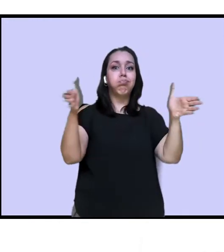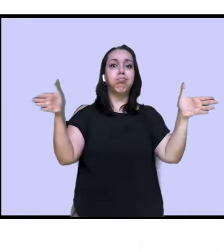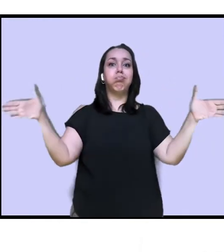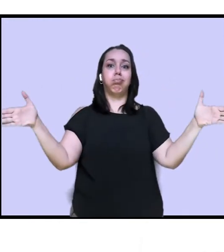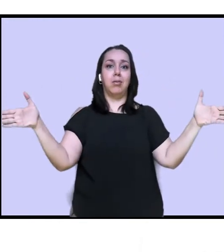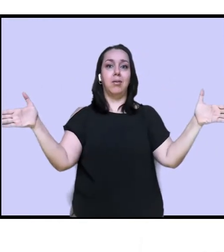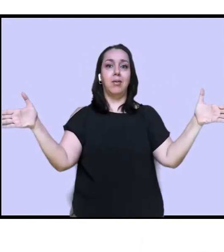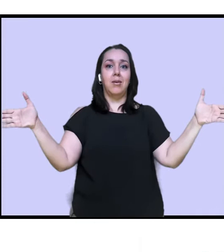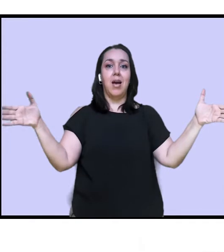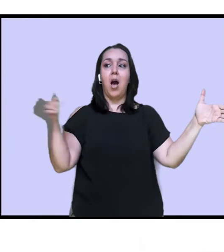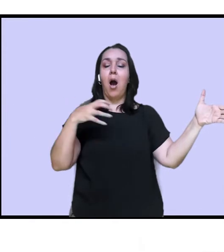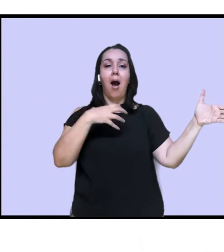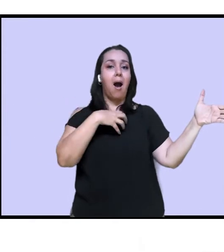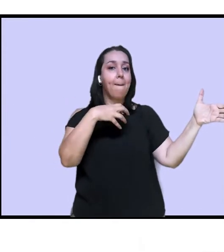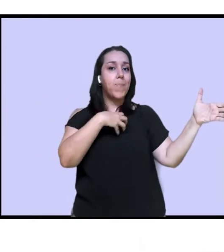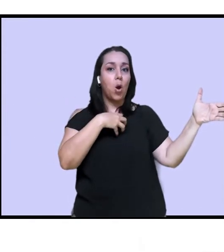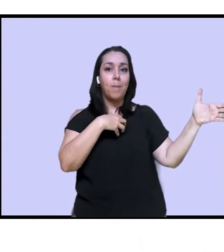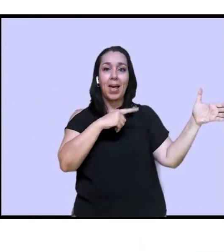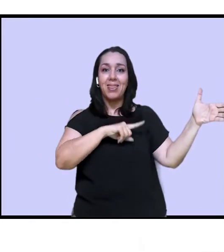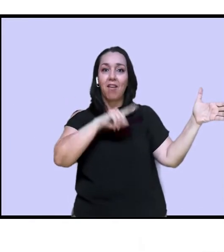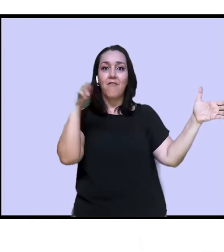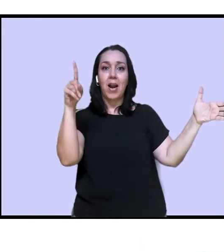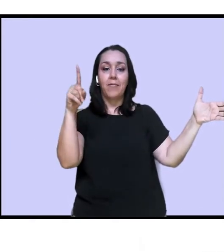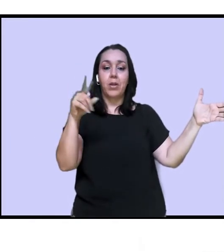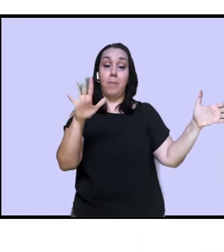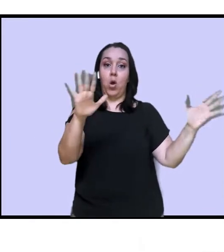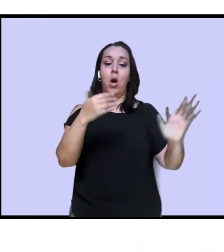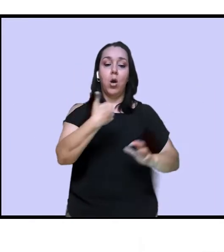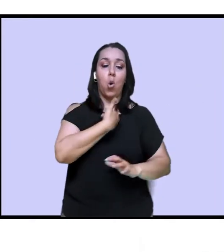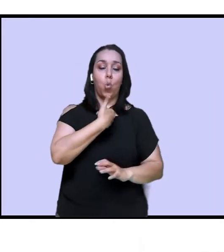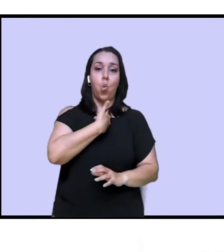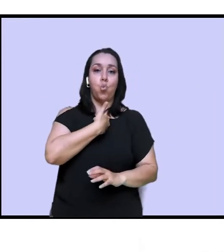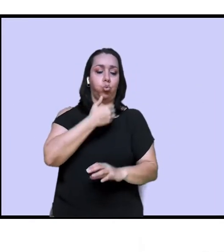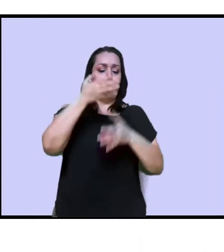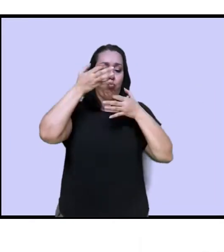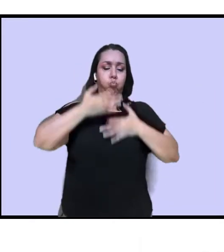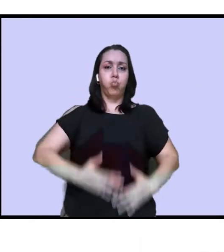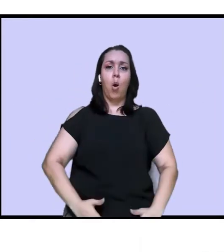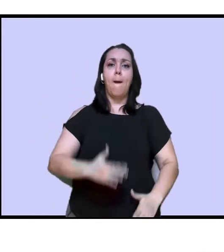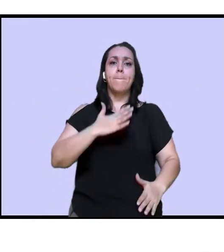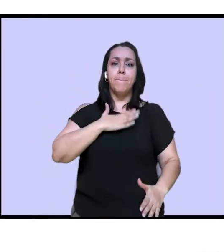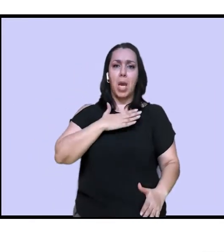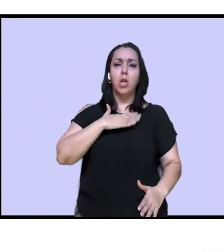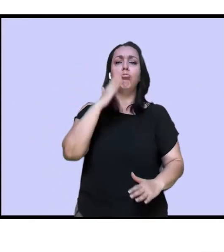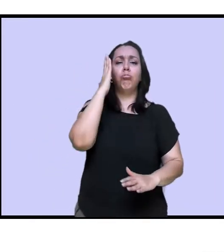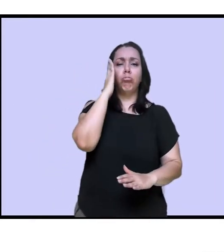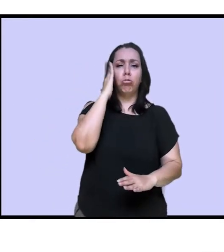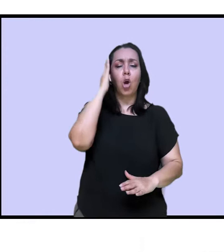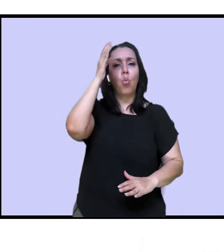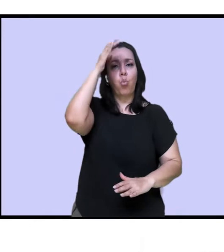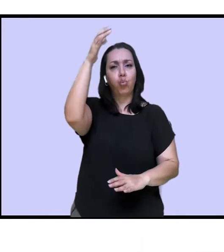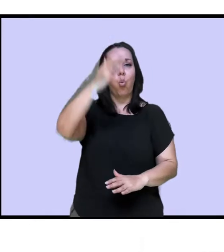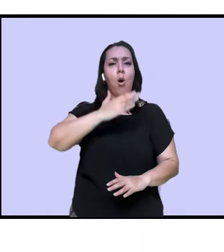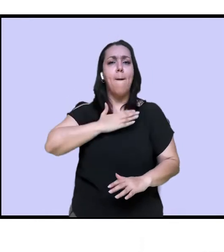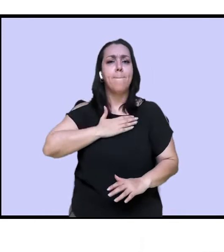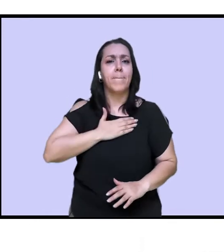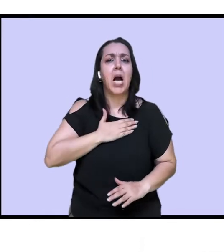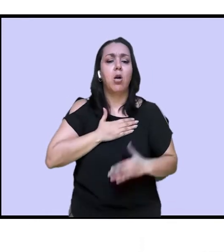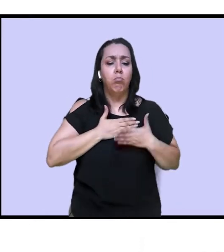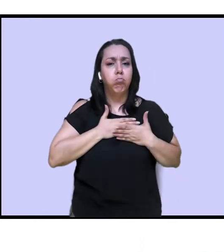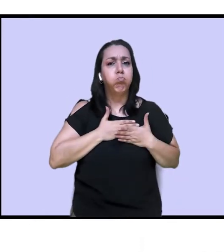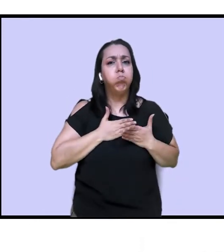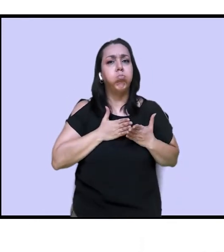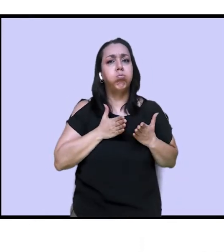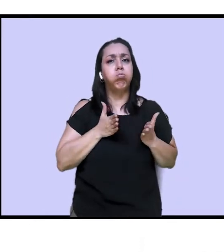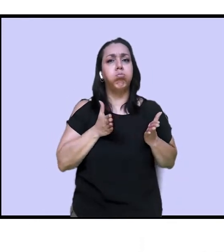culturas ajenas a la propia. Entonces, primero, me conozco bien a mí mismo, conozco mis raíces culturales para